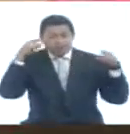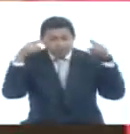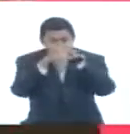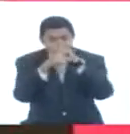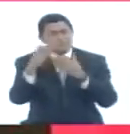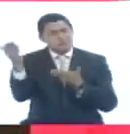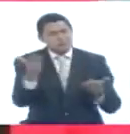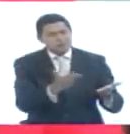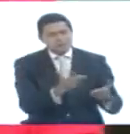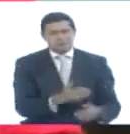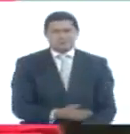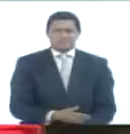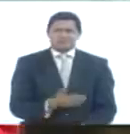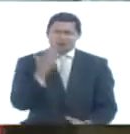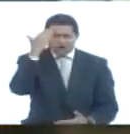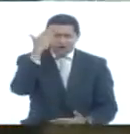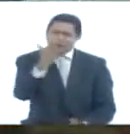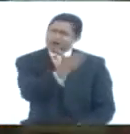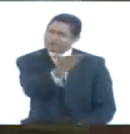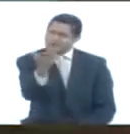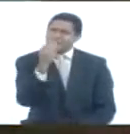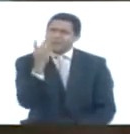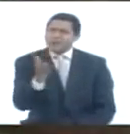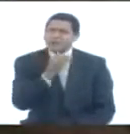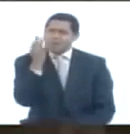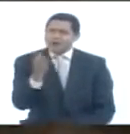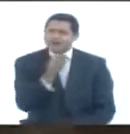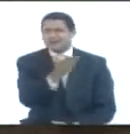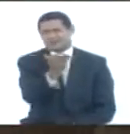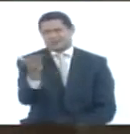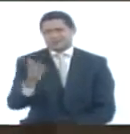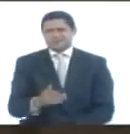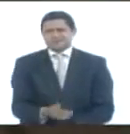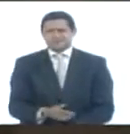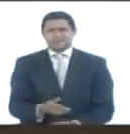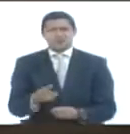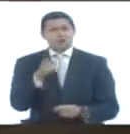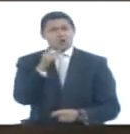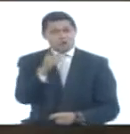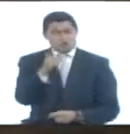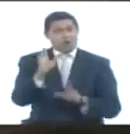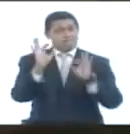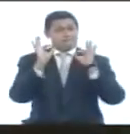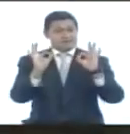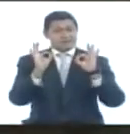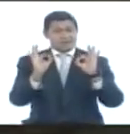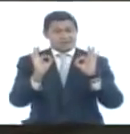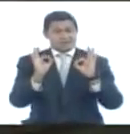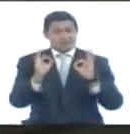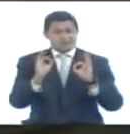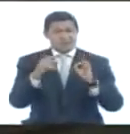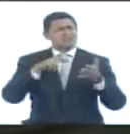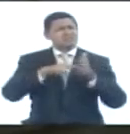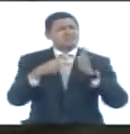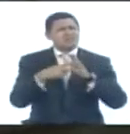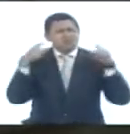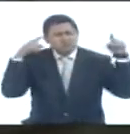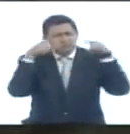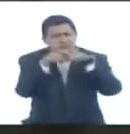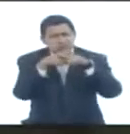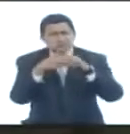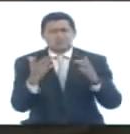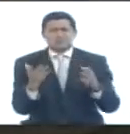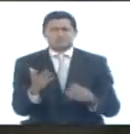Bienvenido, doctor. Bueno, ¿cómo está? ¿Cómo le va? Buenas tardes a todos. Y como esa es su especialidad, entonces vamos a definir qué es el estrabismo,